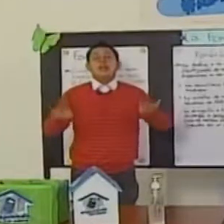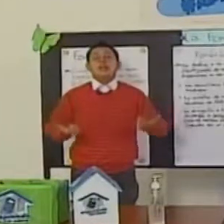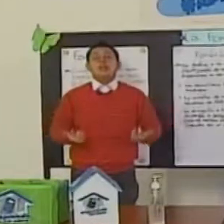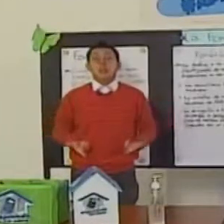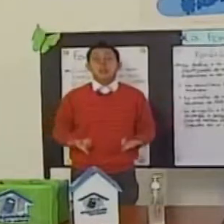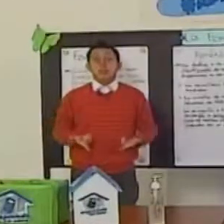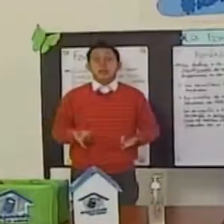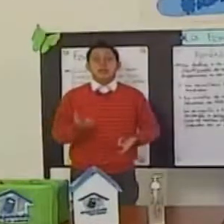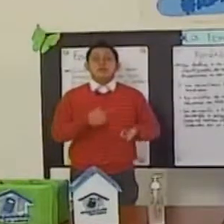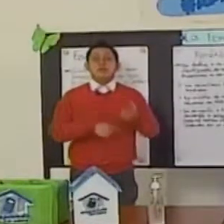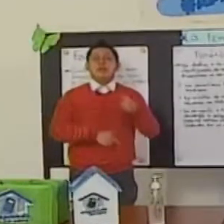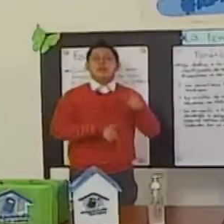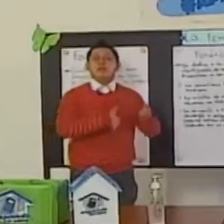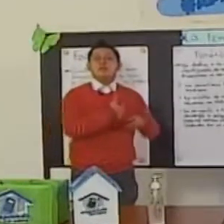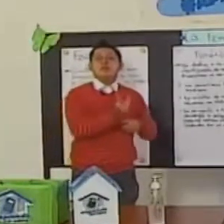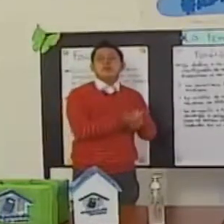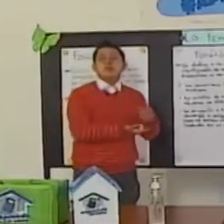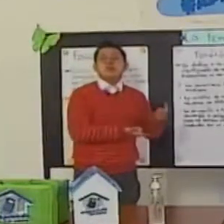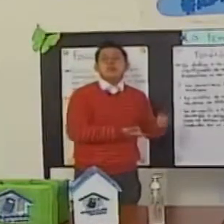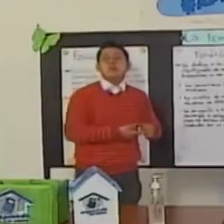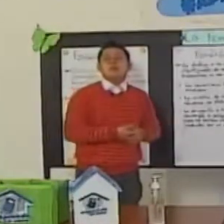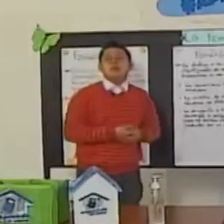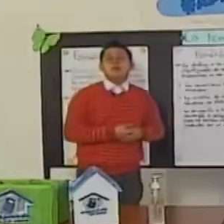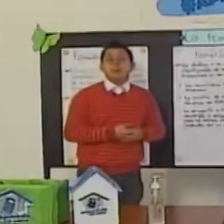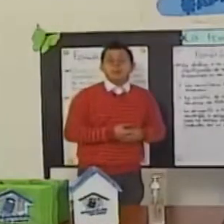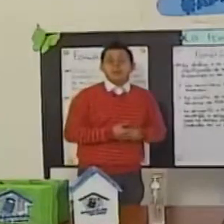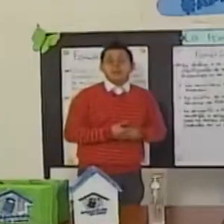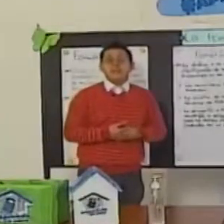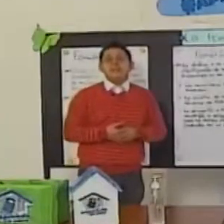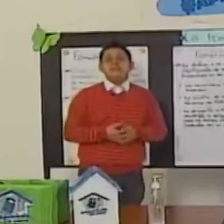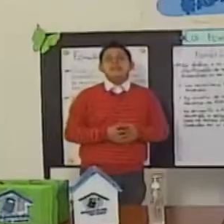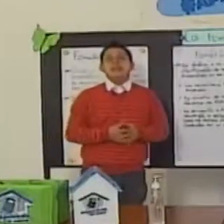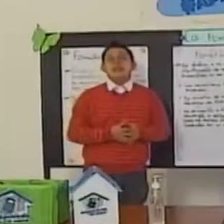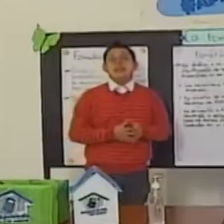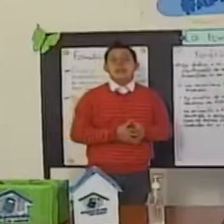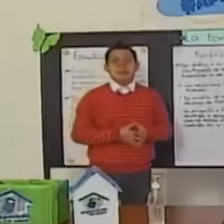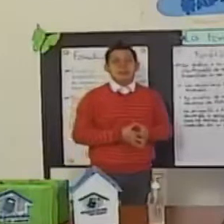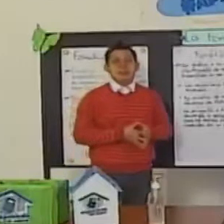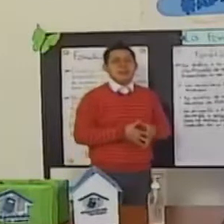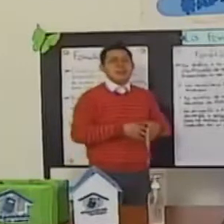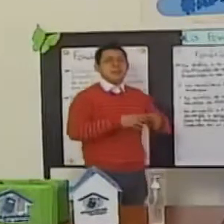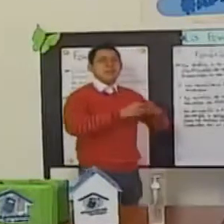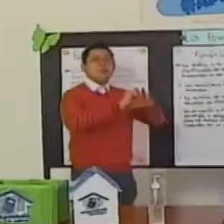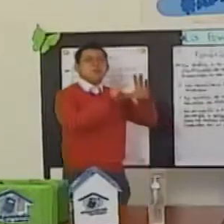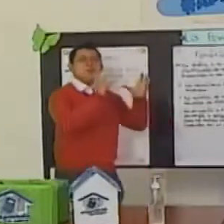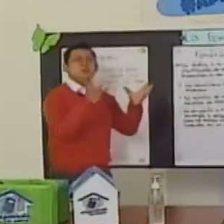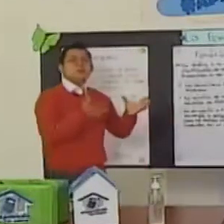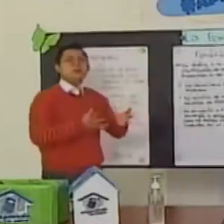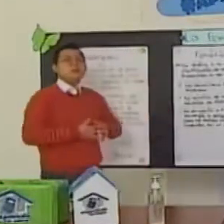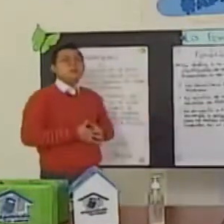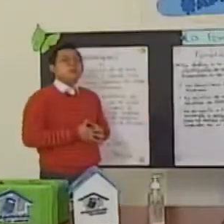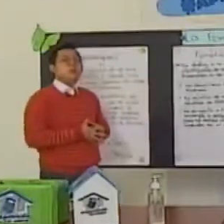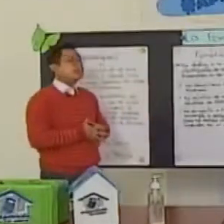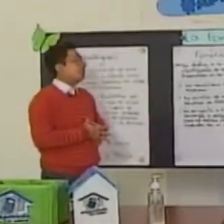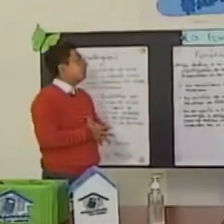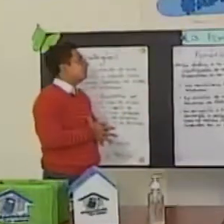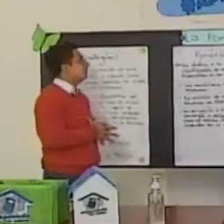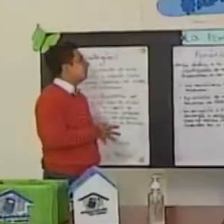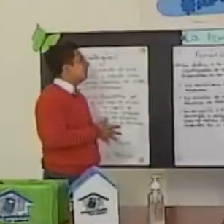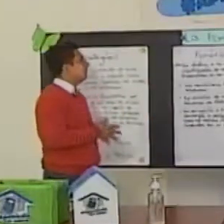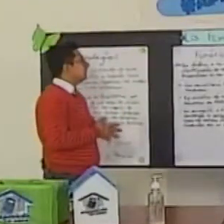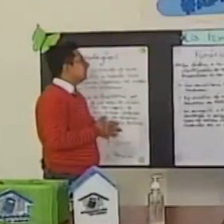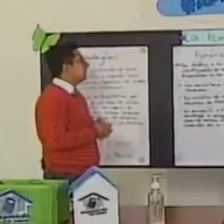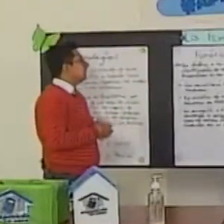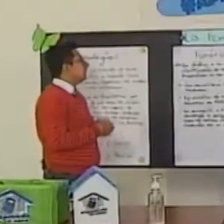de la lingüística, para que nosotros vayamos a formar parte de la gramática, y así como podemos ver todos